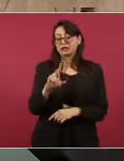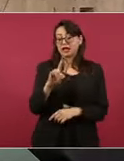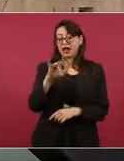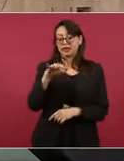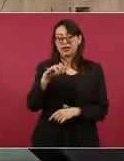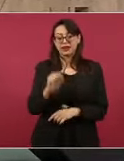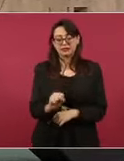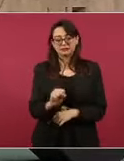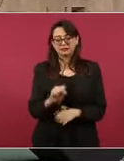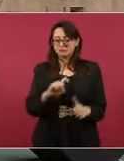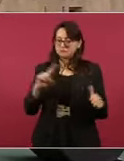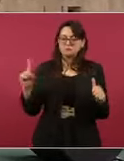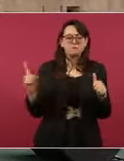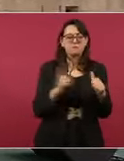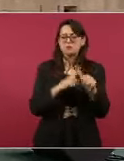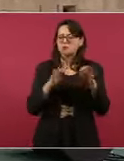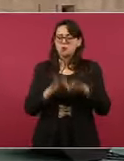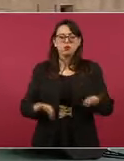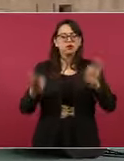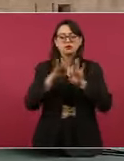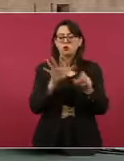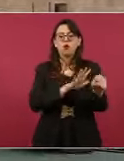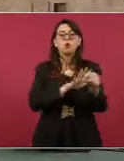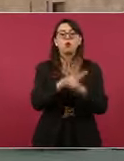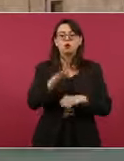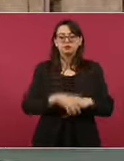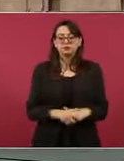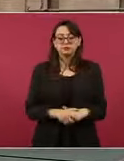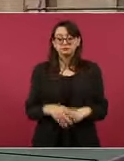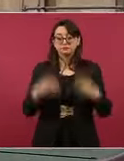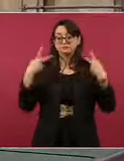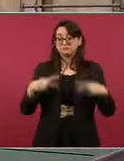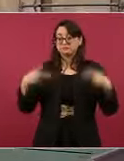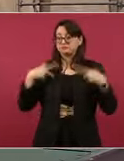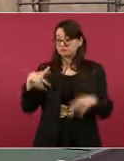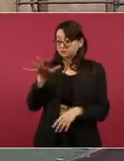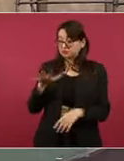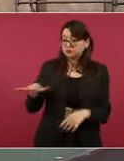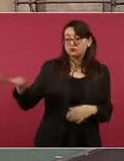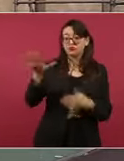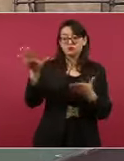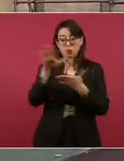demandas económicas y sociales de campesinos y obreros.